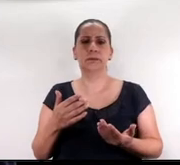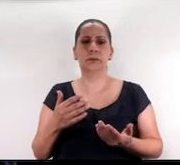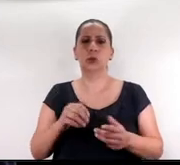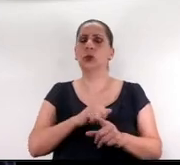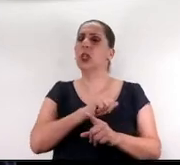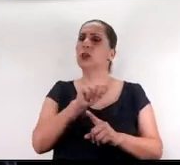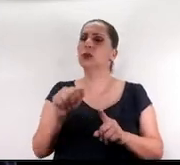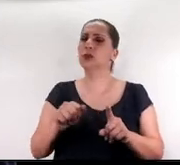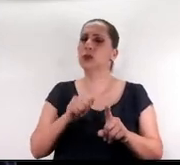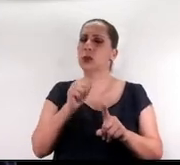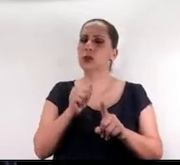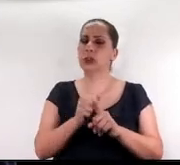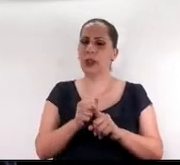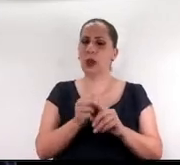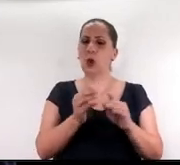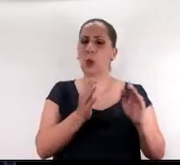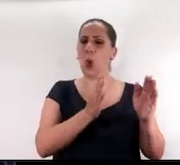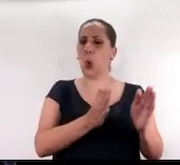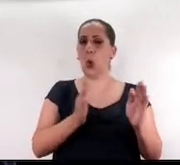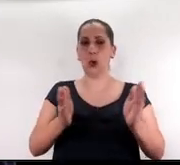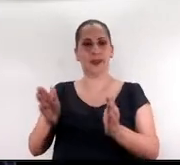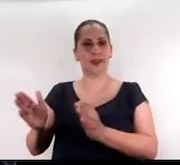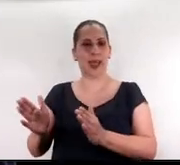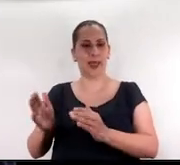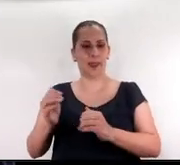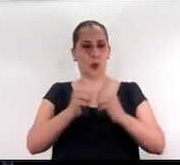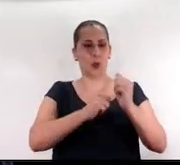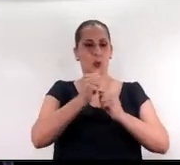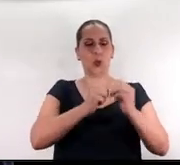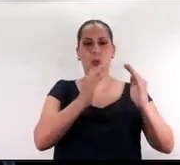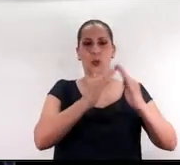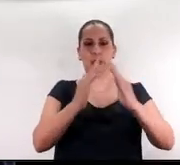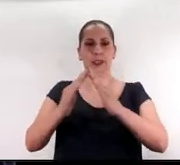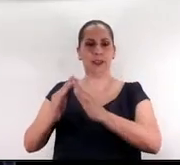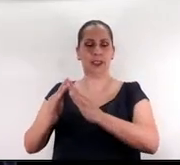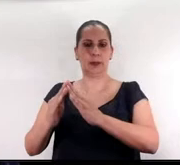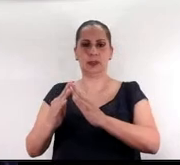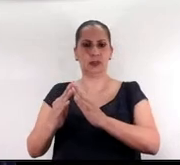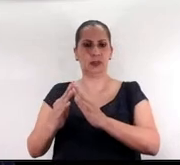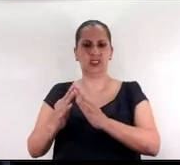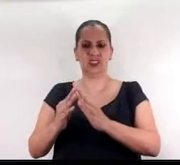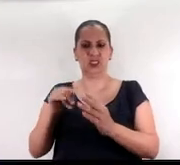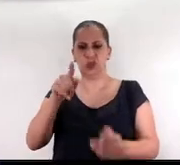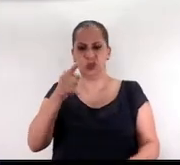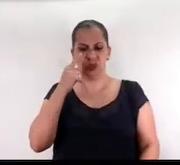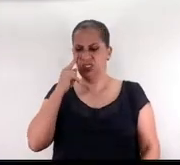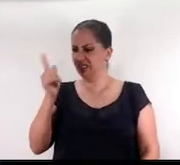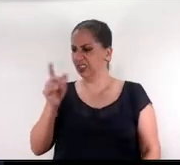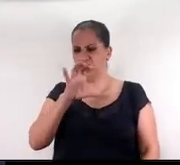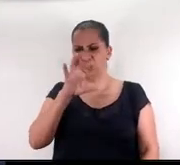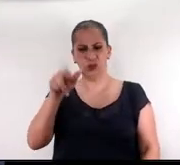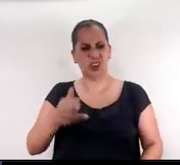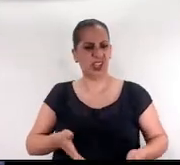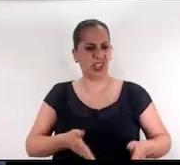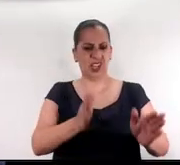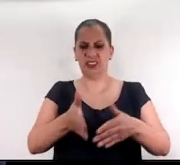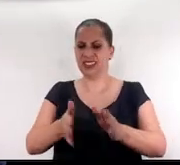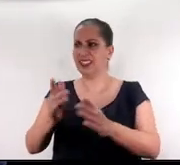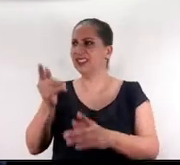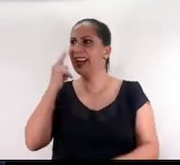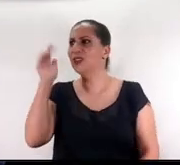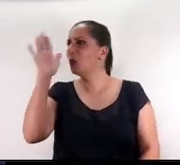más ordenada urbanísticamente, al contrario, si usted coge las carreteras de Costa Rica ya casi vamos perdiendo el